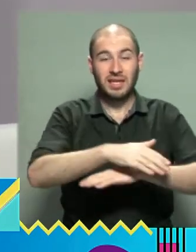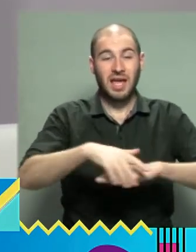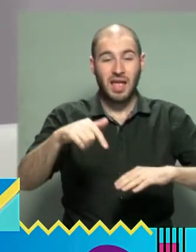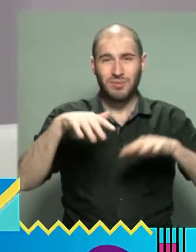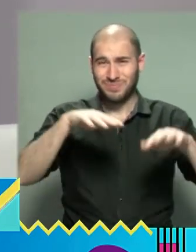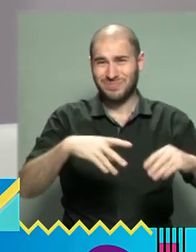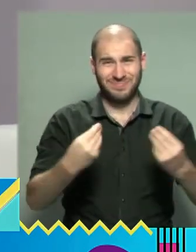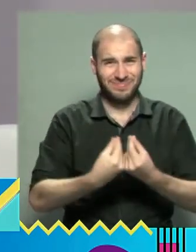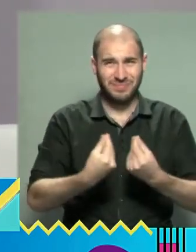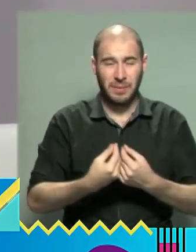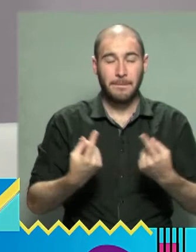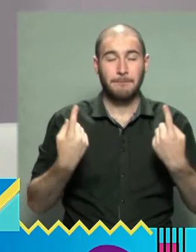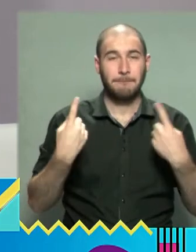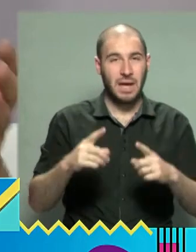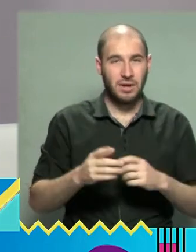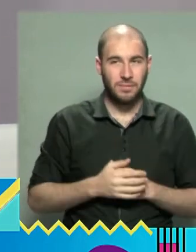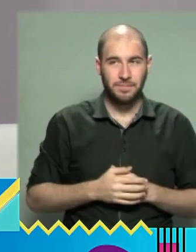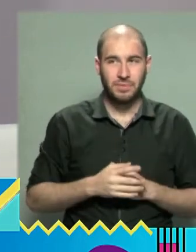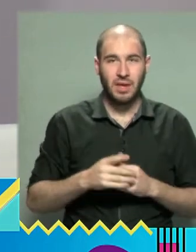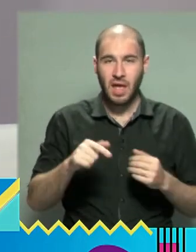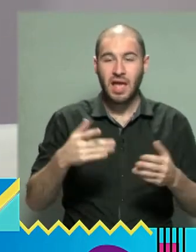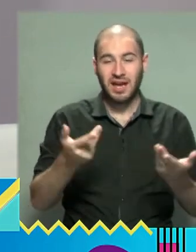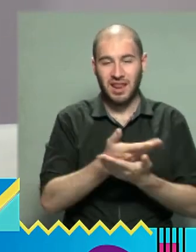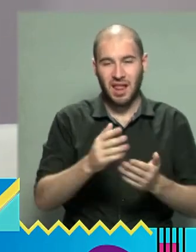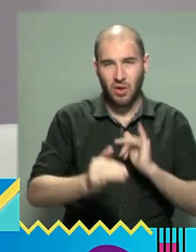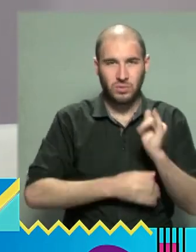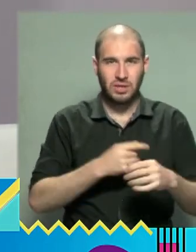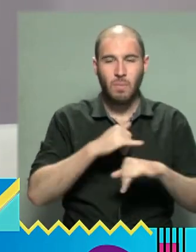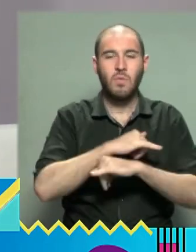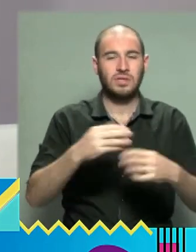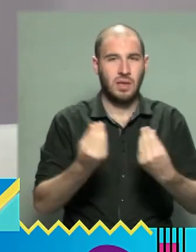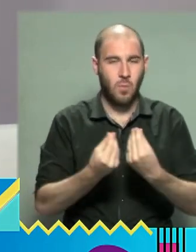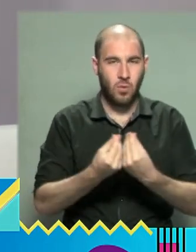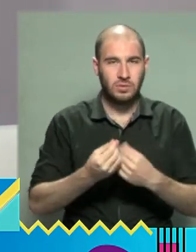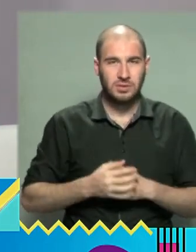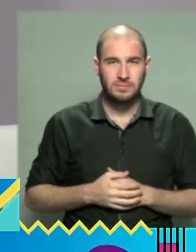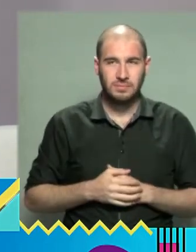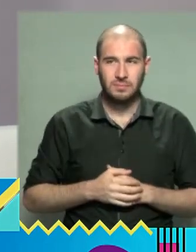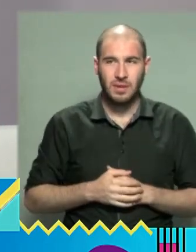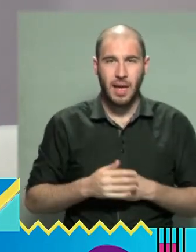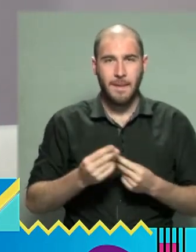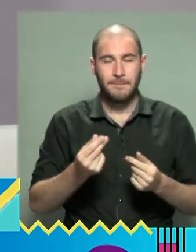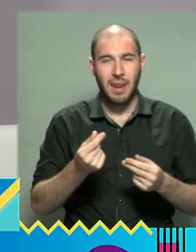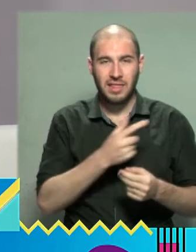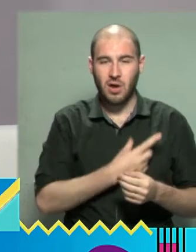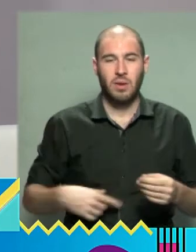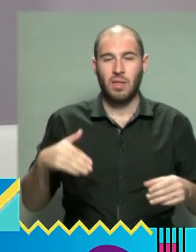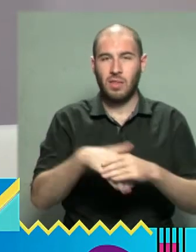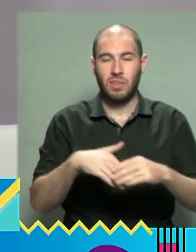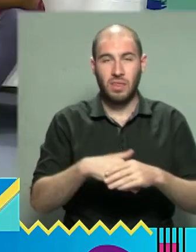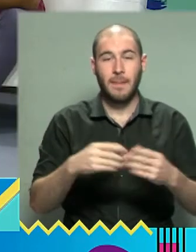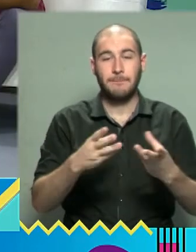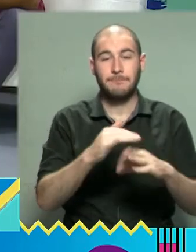un montón. Pero, obviamente, hay una línea general, hay mucha publicidad y plata que pone este gobierno en los